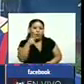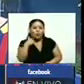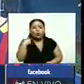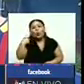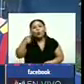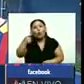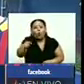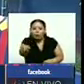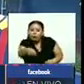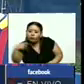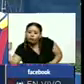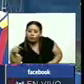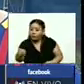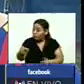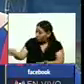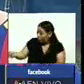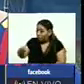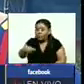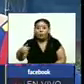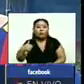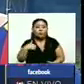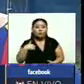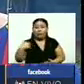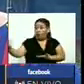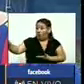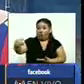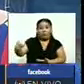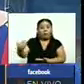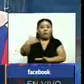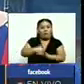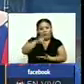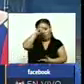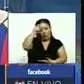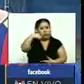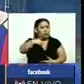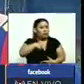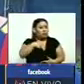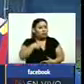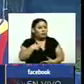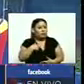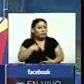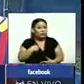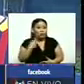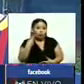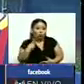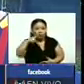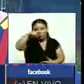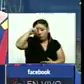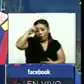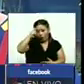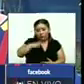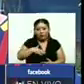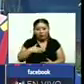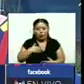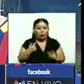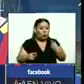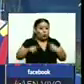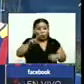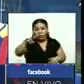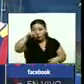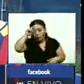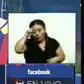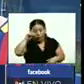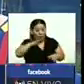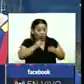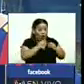más que todo, ¿va? Me fueron a traer al trabajo y bueno, yo soy una persona que de dos trabajos, pues, o sea, le hacía frente con dos trabajos, aún